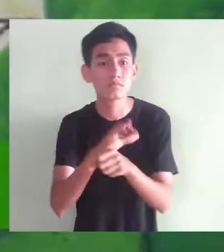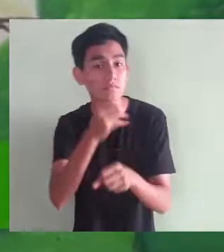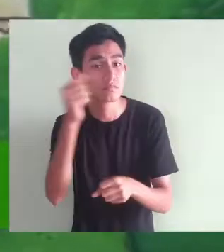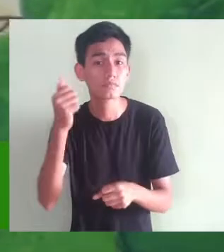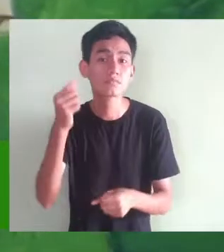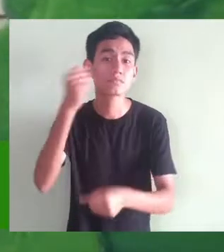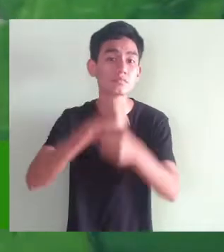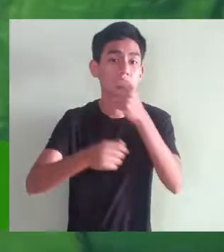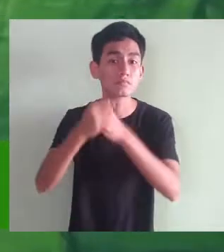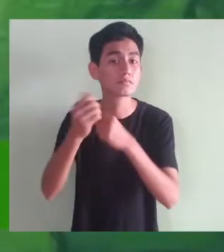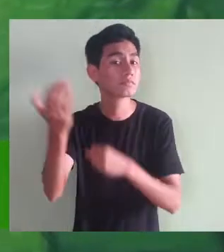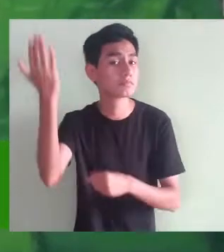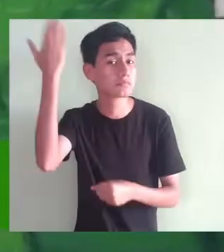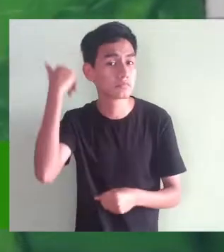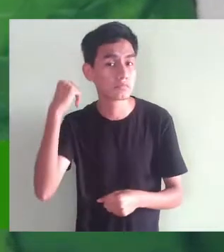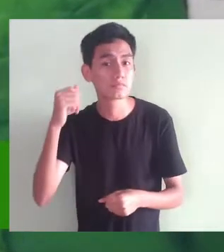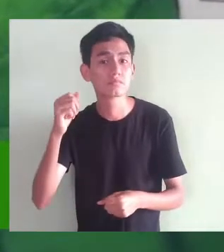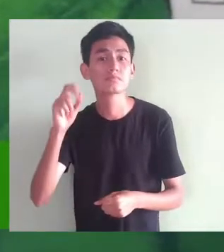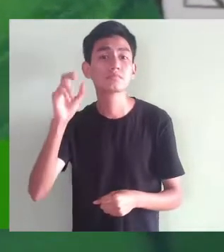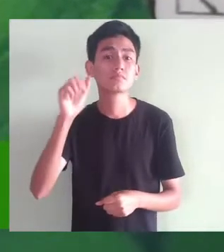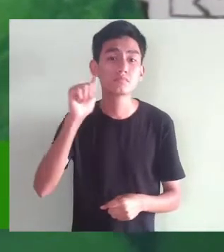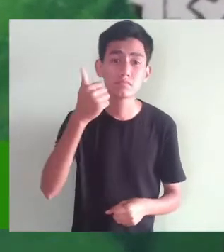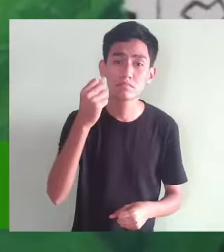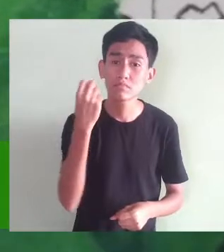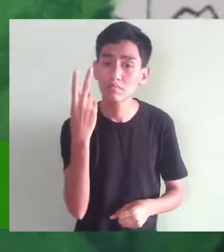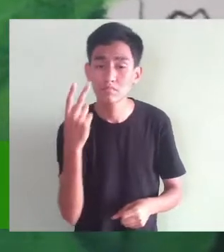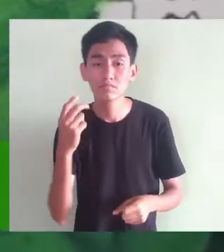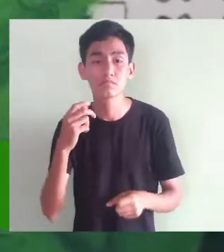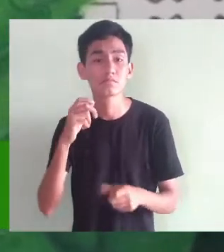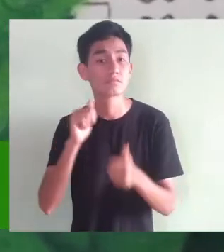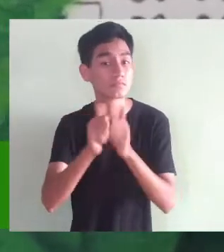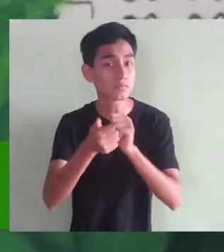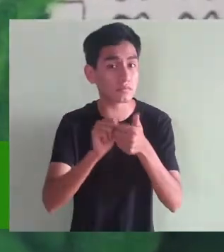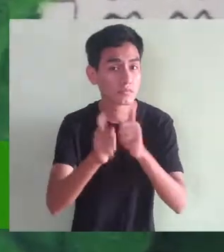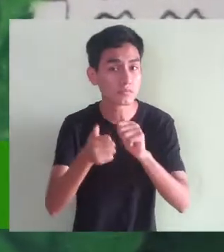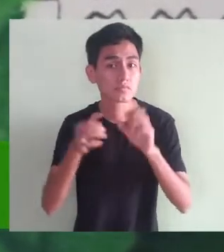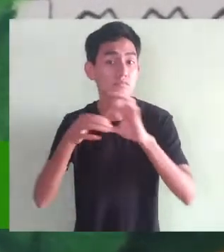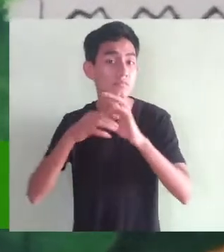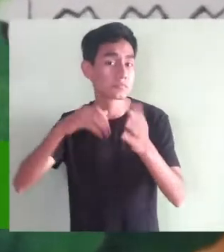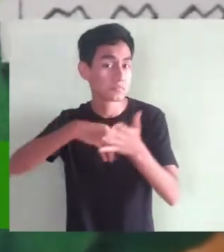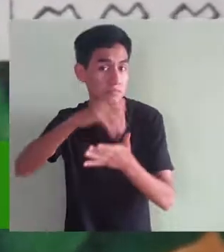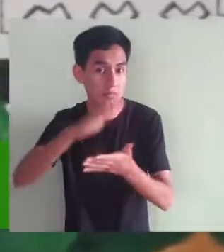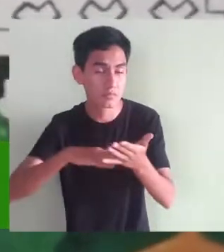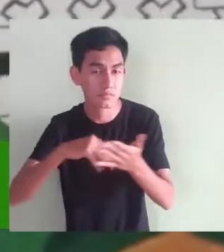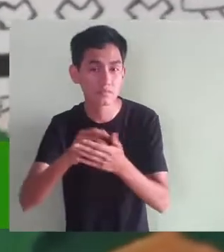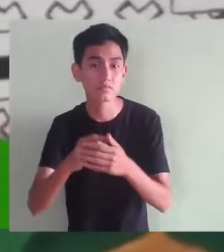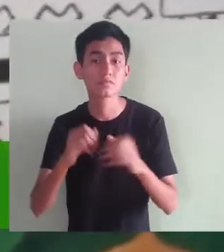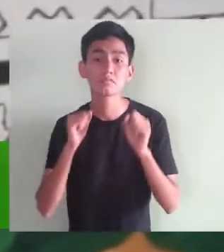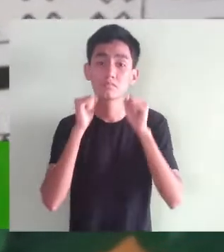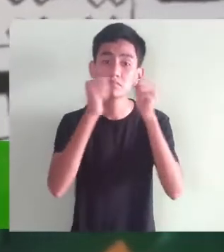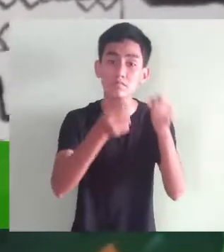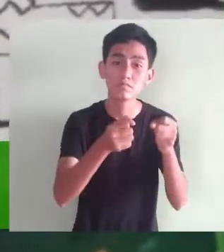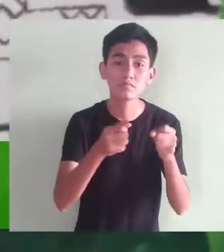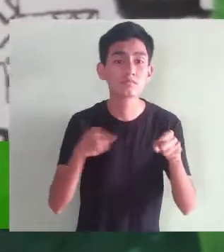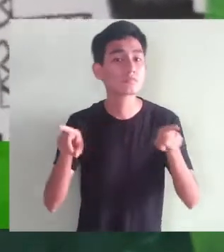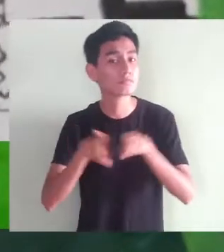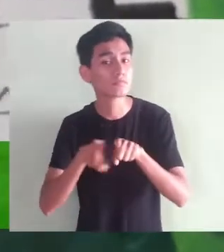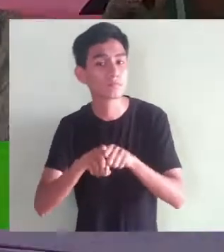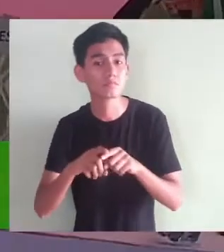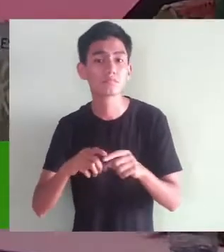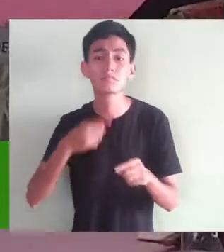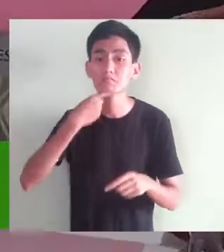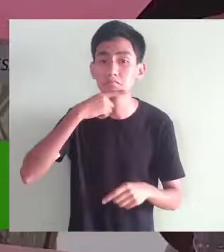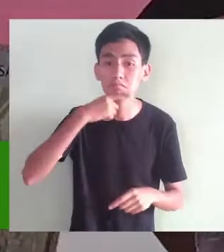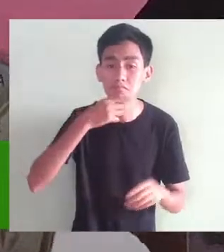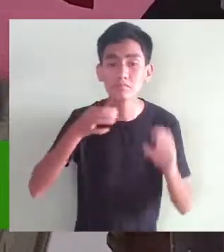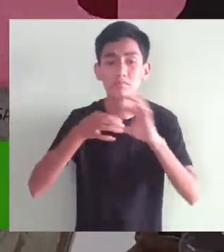pasado en el 12º Concurso Nacional de Pintura del BCRP, fue reconocida en la categoría Musas de la Cultura,